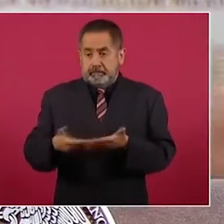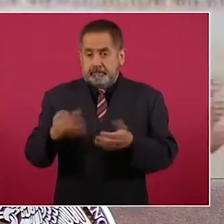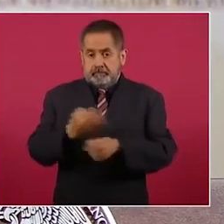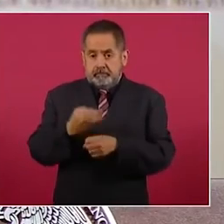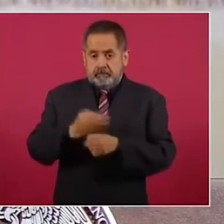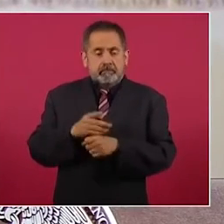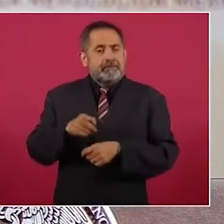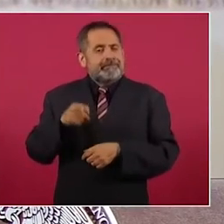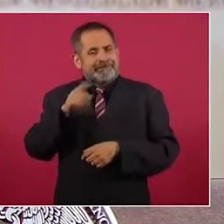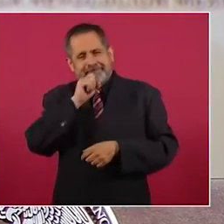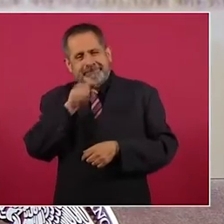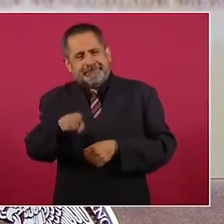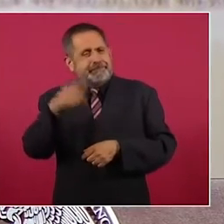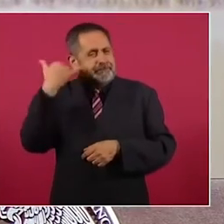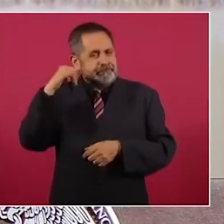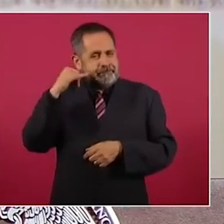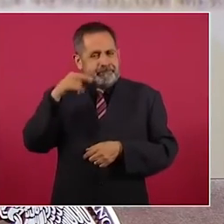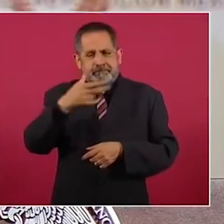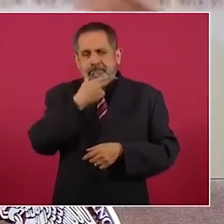el juez